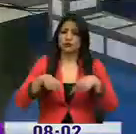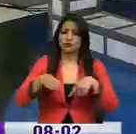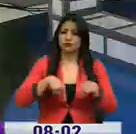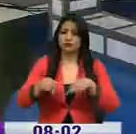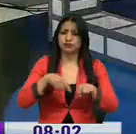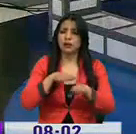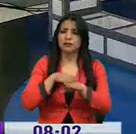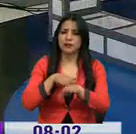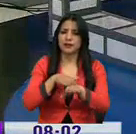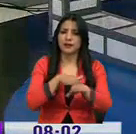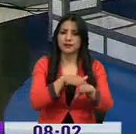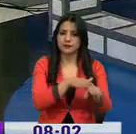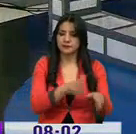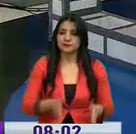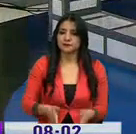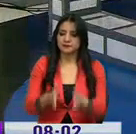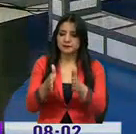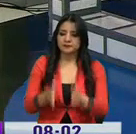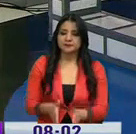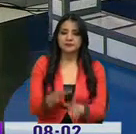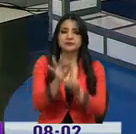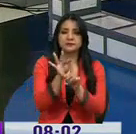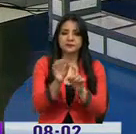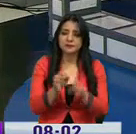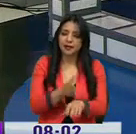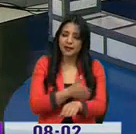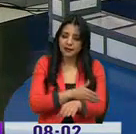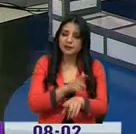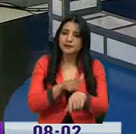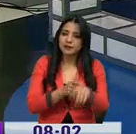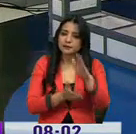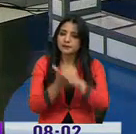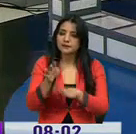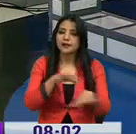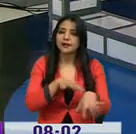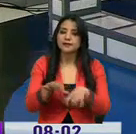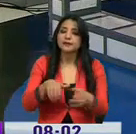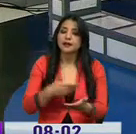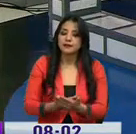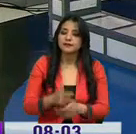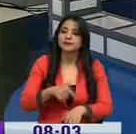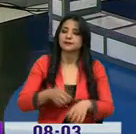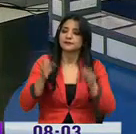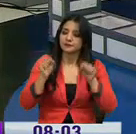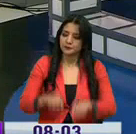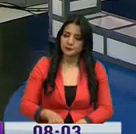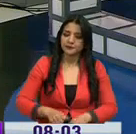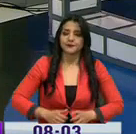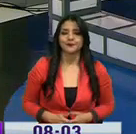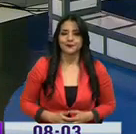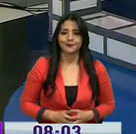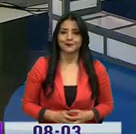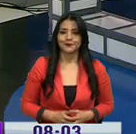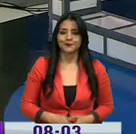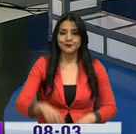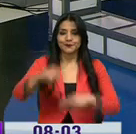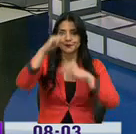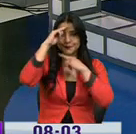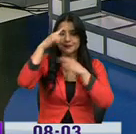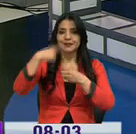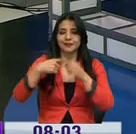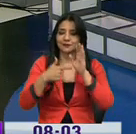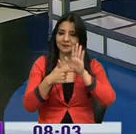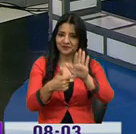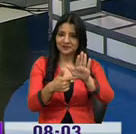congestionadas todas las vías principales, así que también trate de salir, por favor, con tiempo para que llegue bien y no se estrese. Noticias de Quito